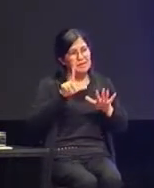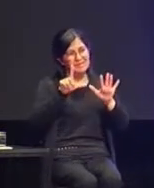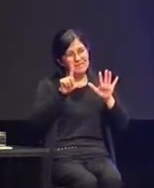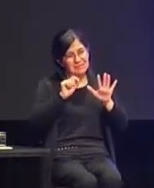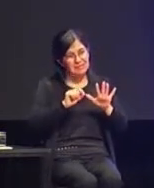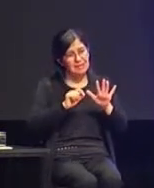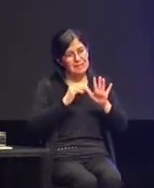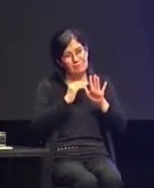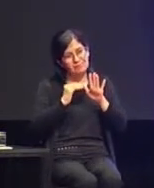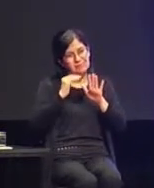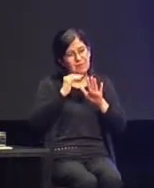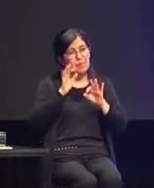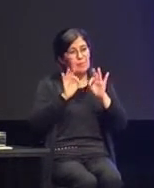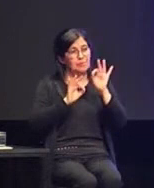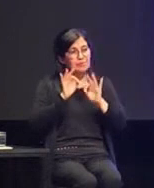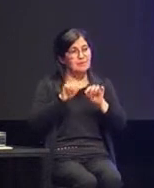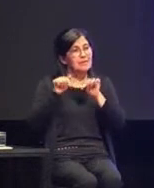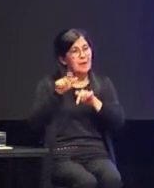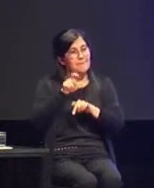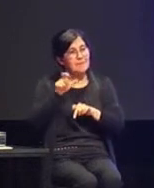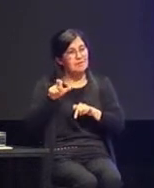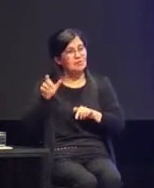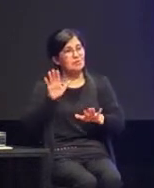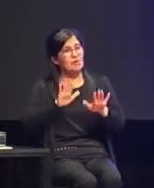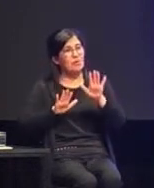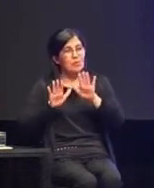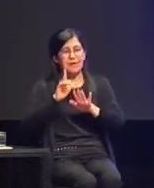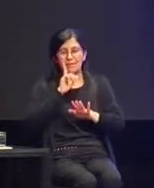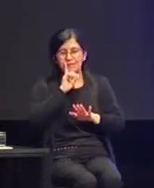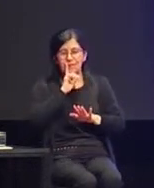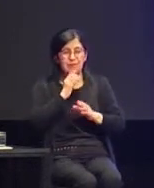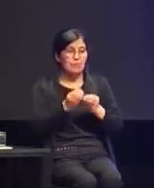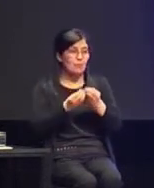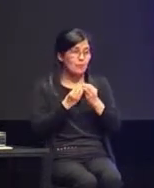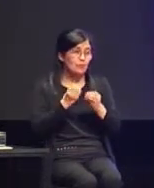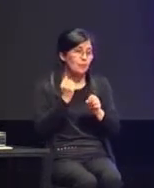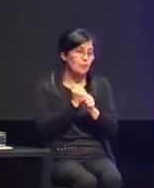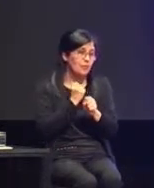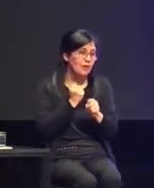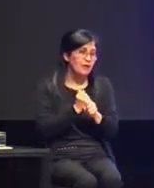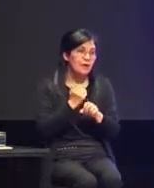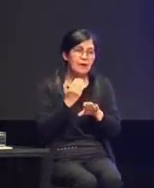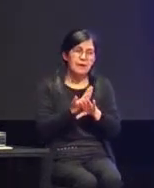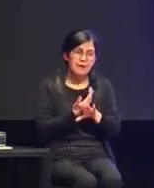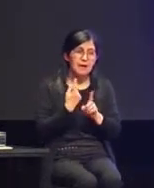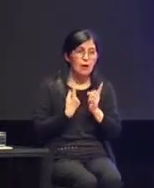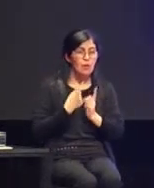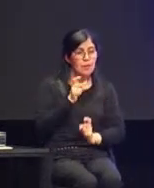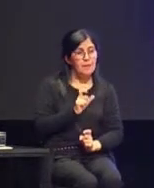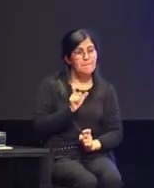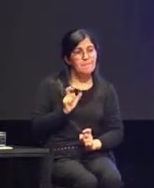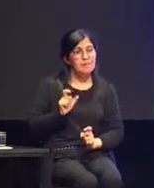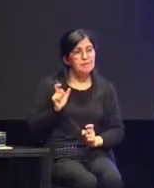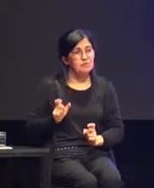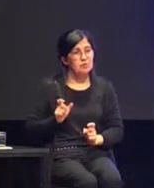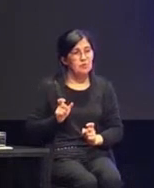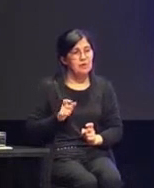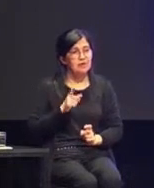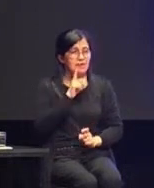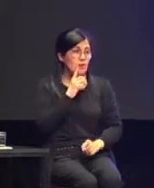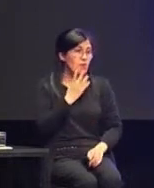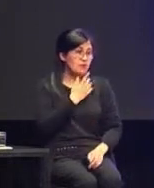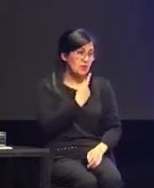de los cuidadores tienen un SARIT altísimo. Hay pacientes o cuidadores que llevan más de 41 años